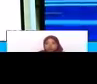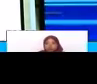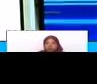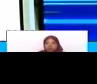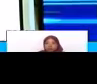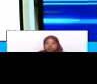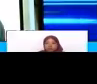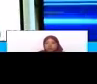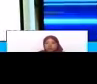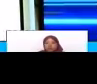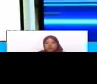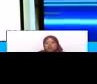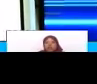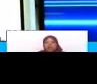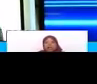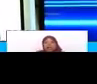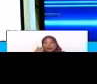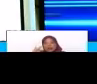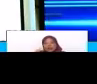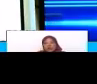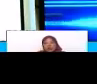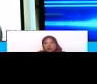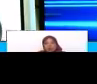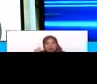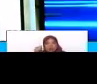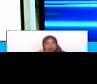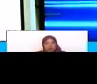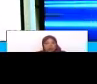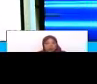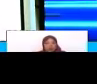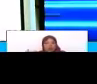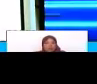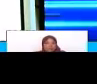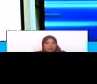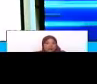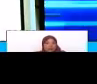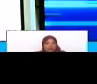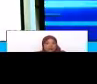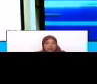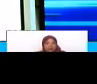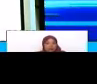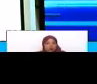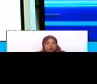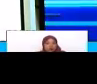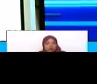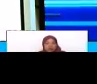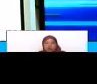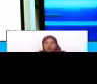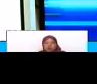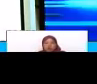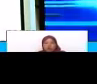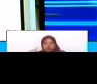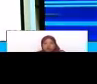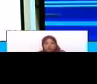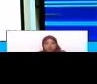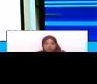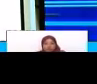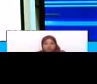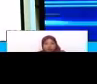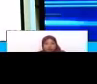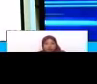Guyana manda, dirige y gobierna la ExxonMobil y el Comando Sur. La